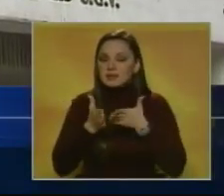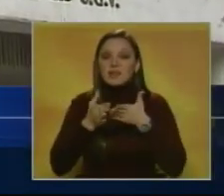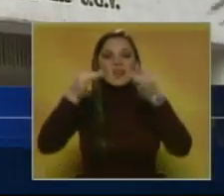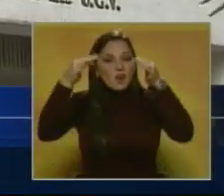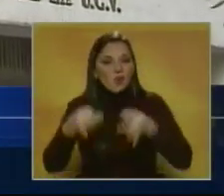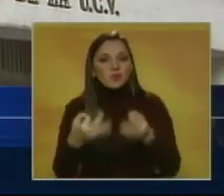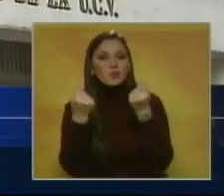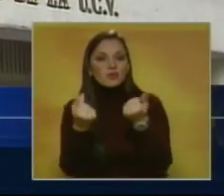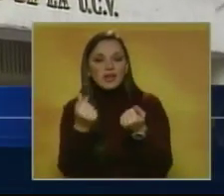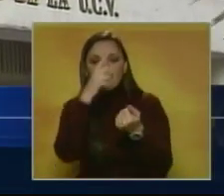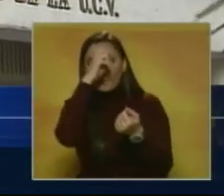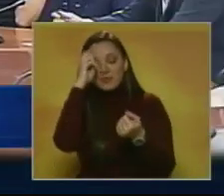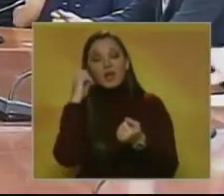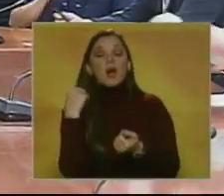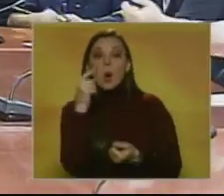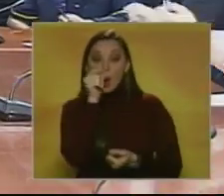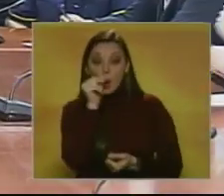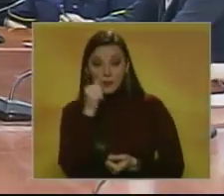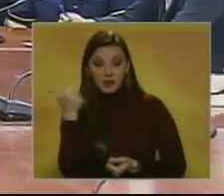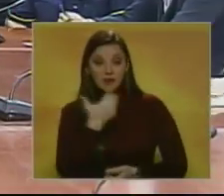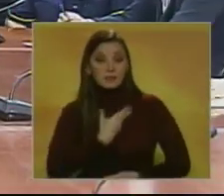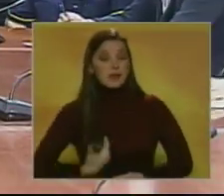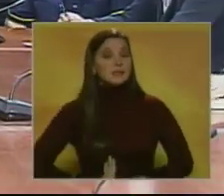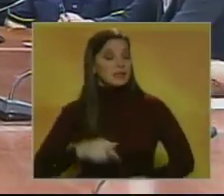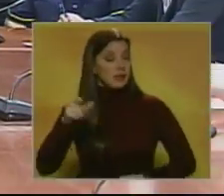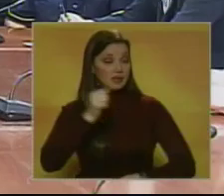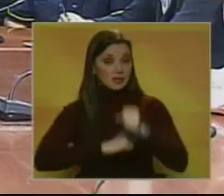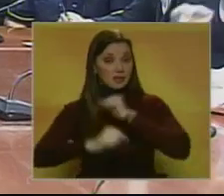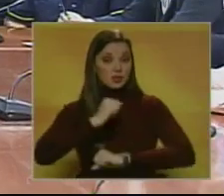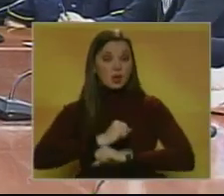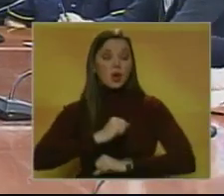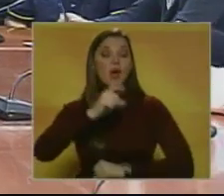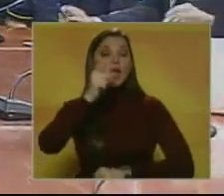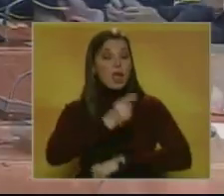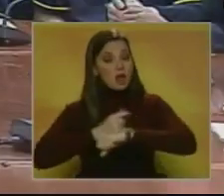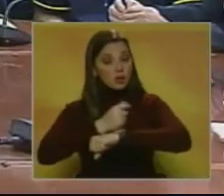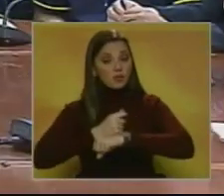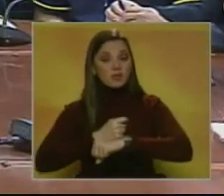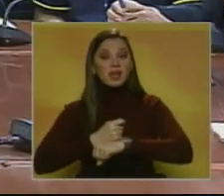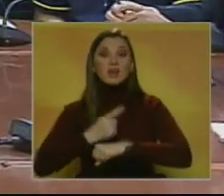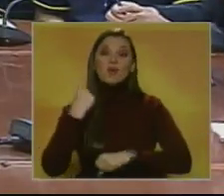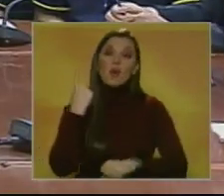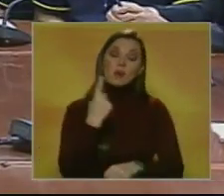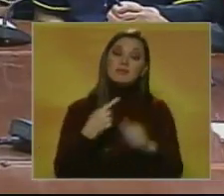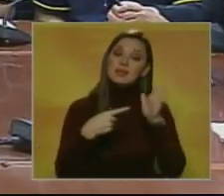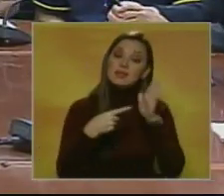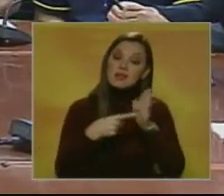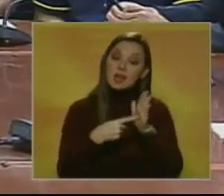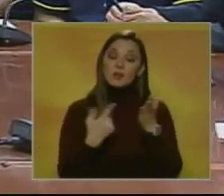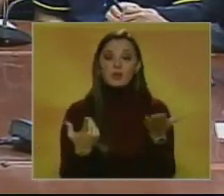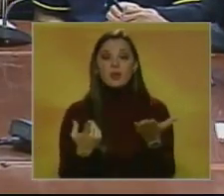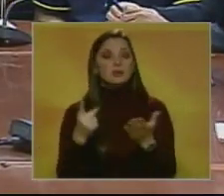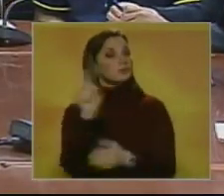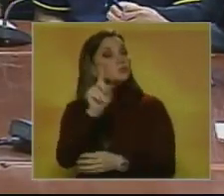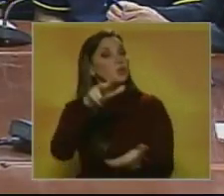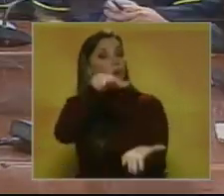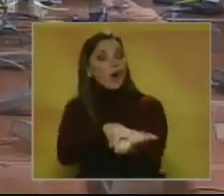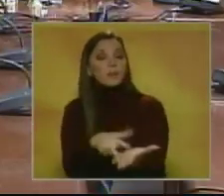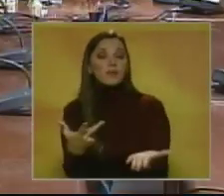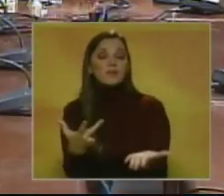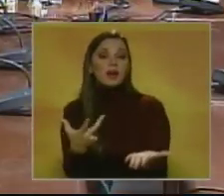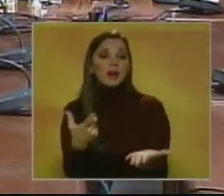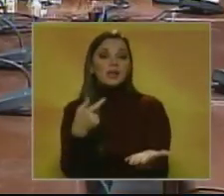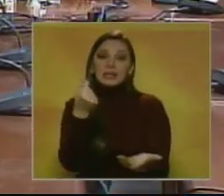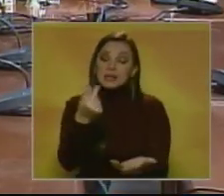presidente de esta asociación, asegura que el gobierno nacional tiene una deuda con el sector universitario al no aprobar los recursos necesarios para el